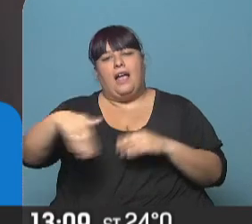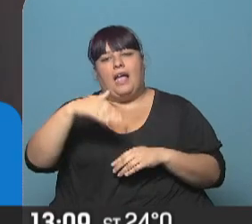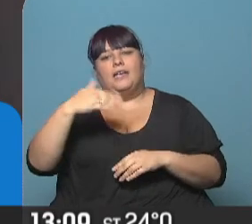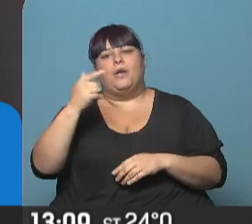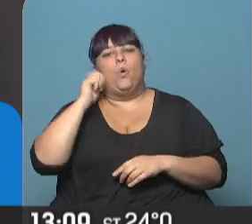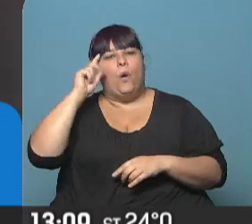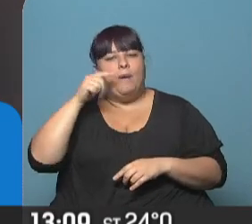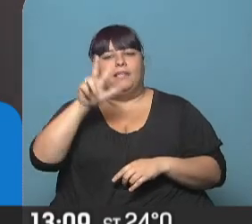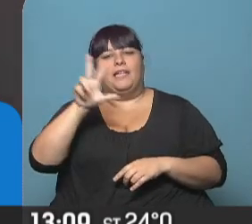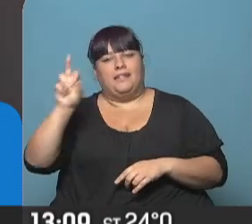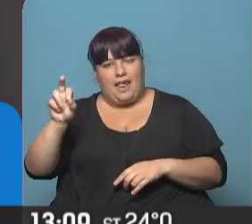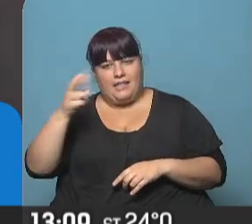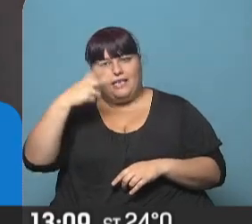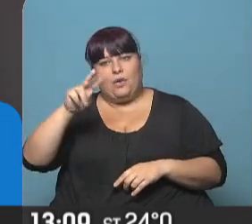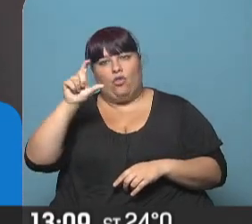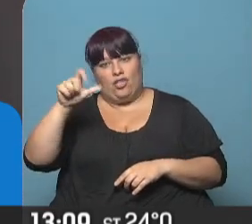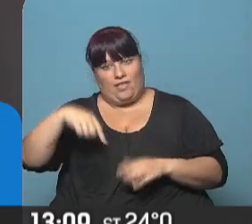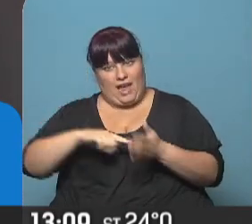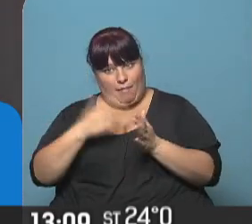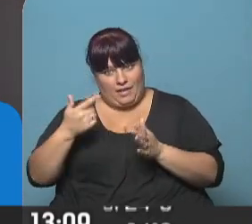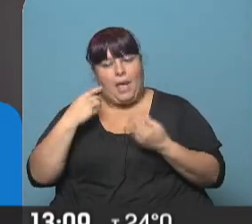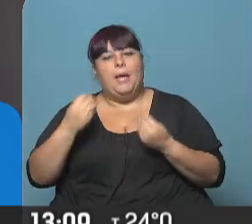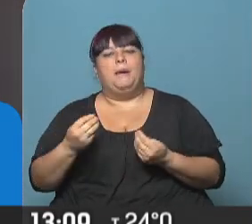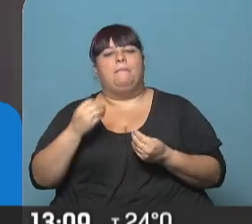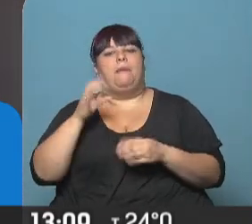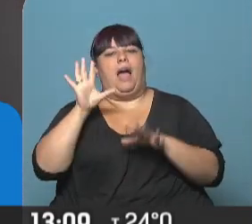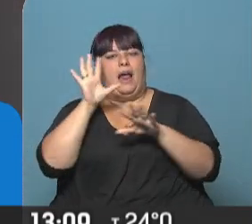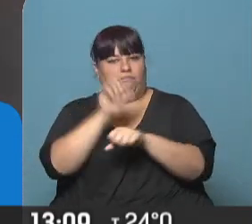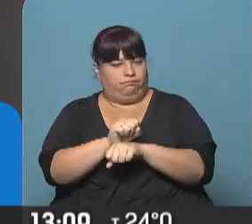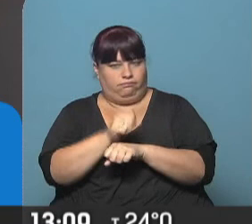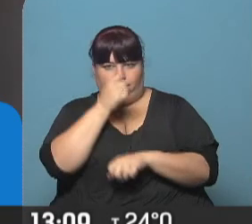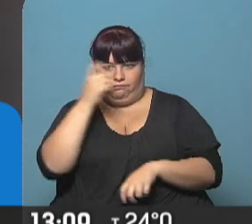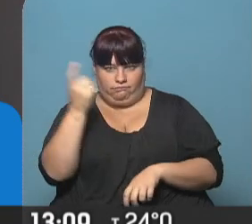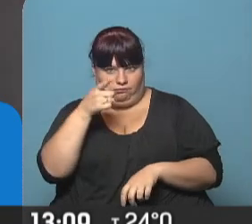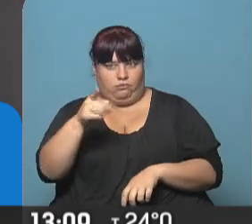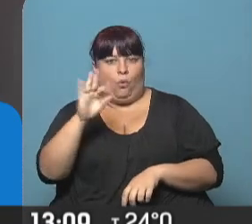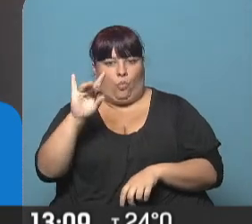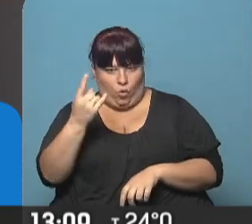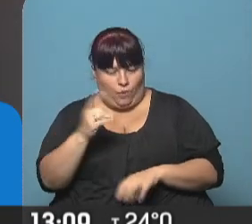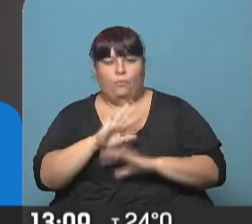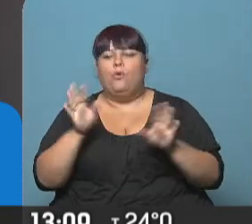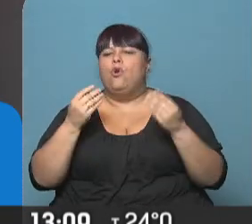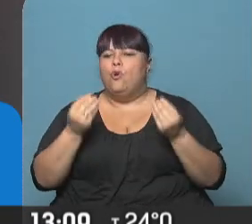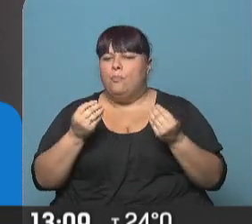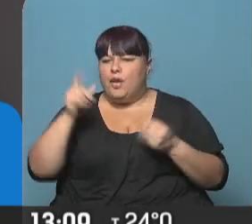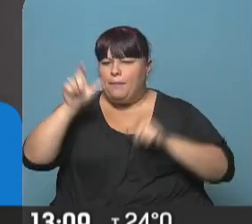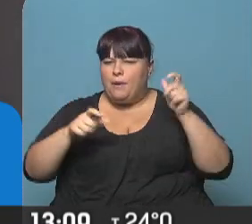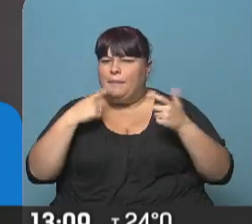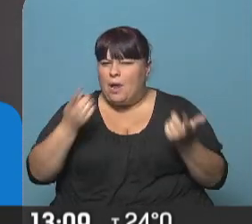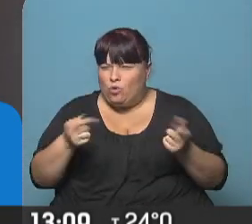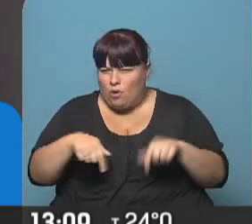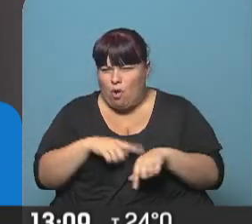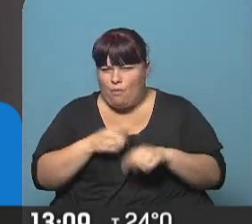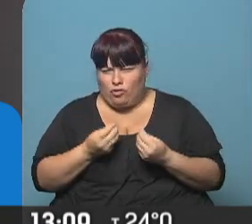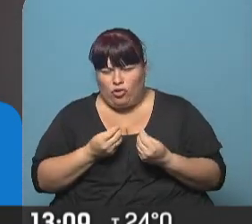Macacha Güemes 330, segundo C de esta ciudad, al efecto de proceder a la inmediata detención de Amado Vudú. ¿Por qué la gente se pregunta en este